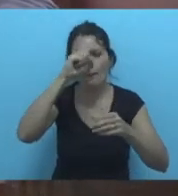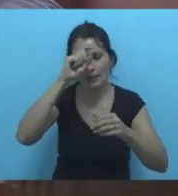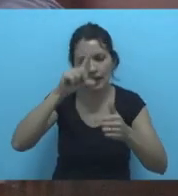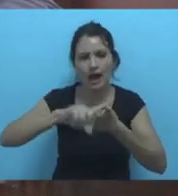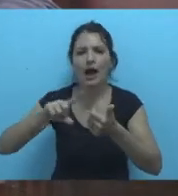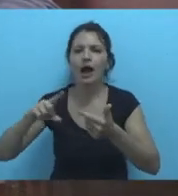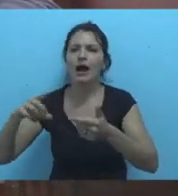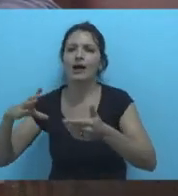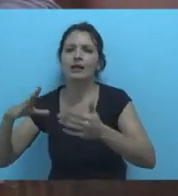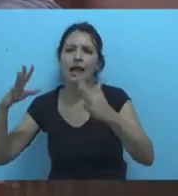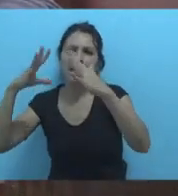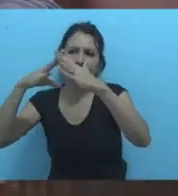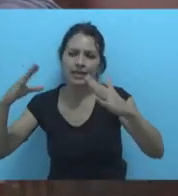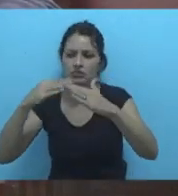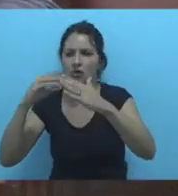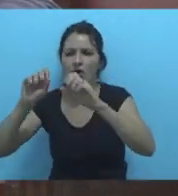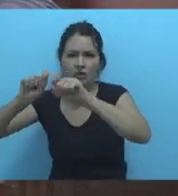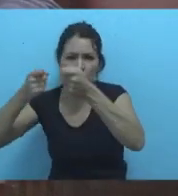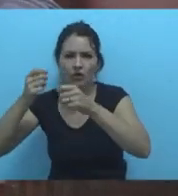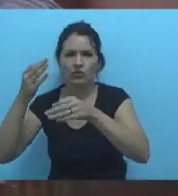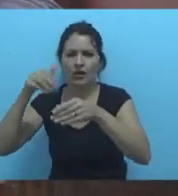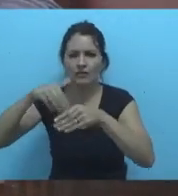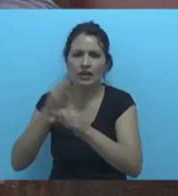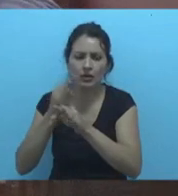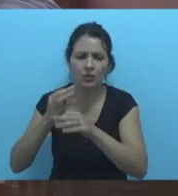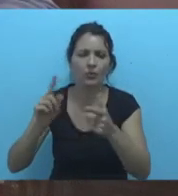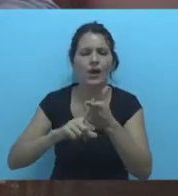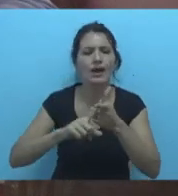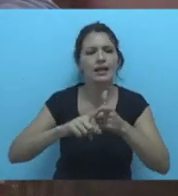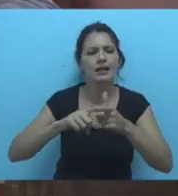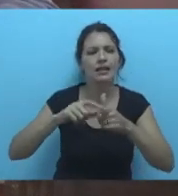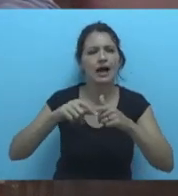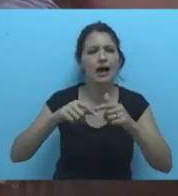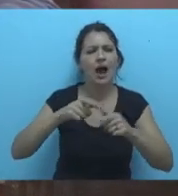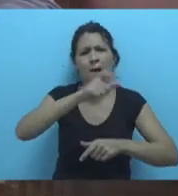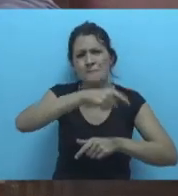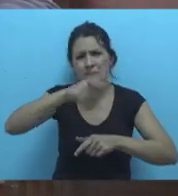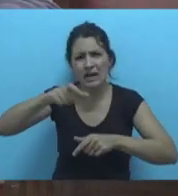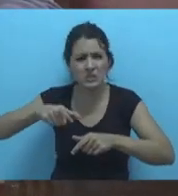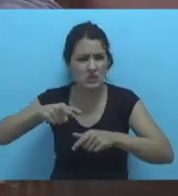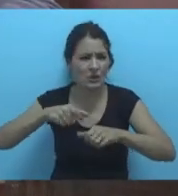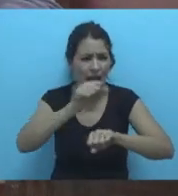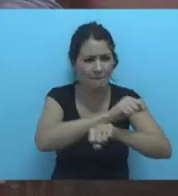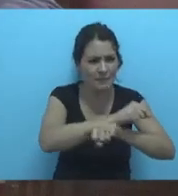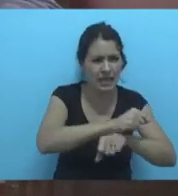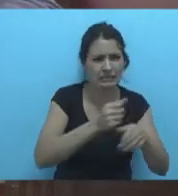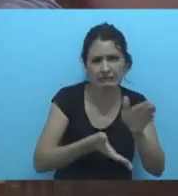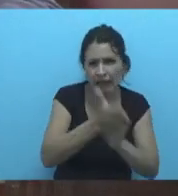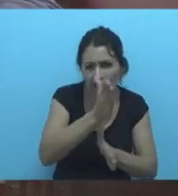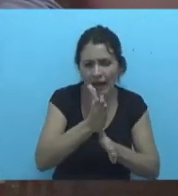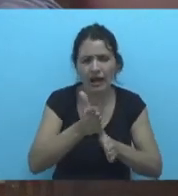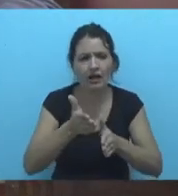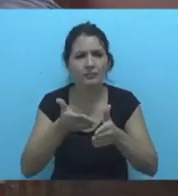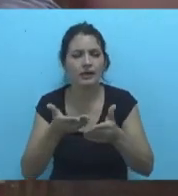por fuga de presos en las comisarías, es porque no hemos tenido la posibilidad todavía de remediar todas y cada una de las cosas que le damos de la gestión anterior.